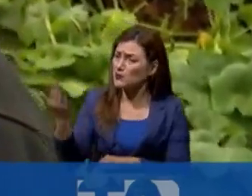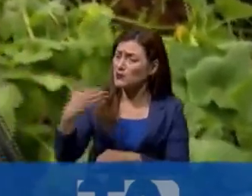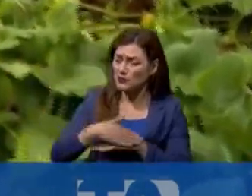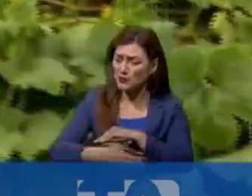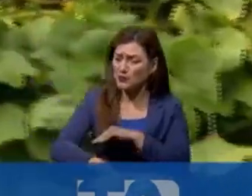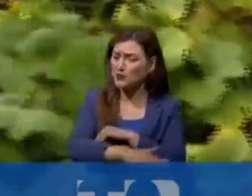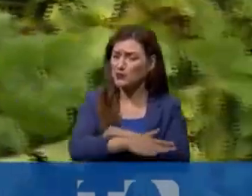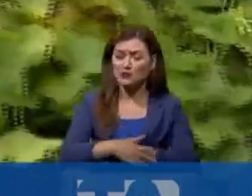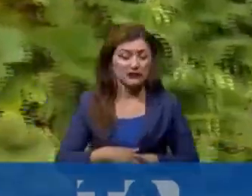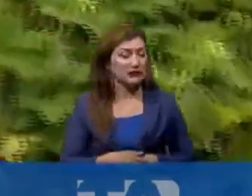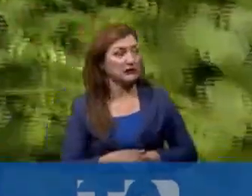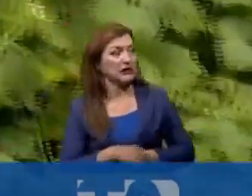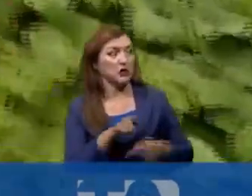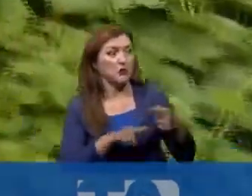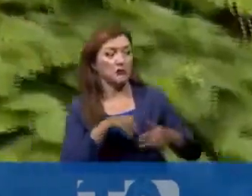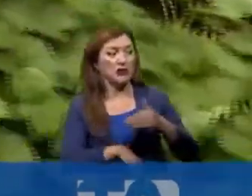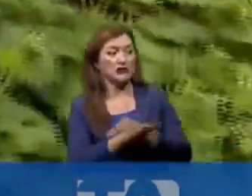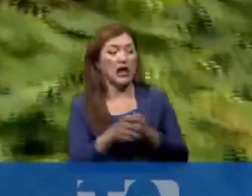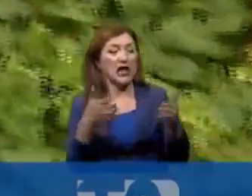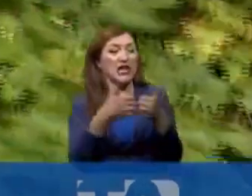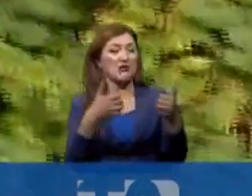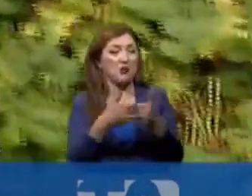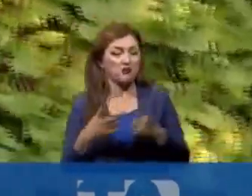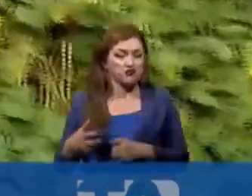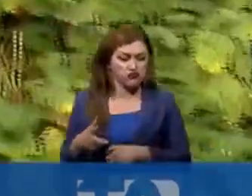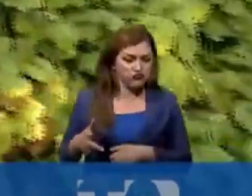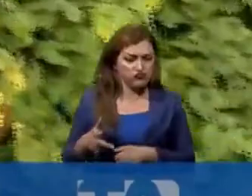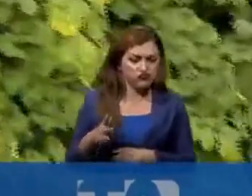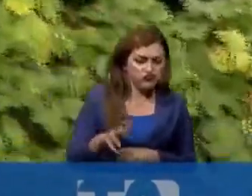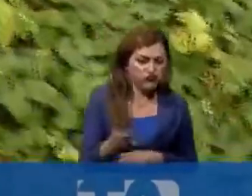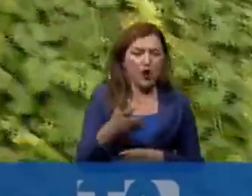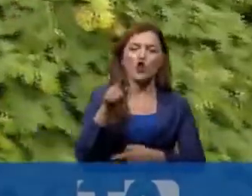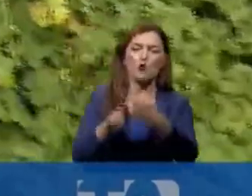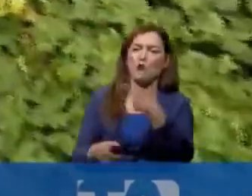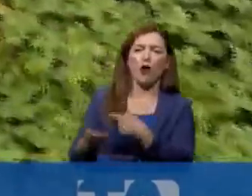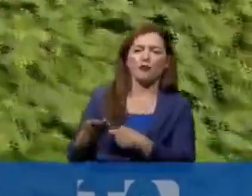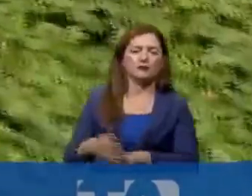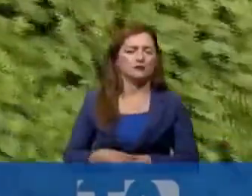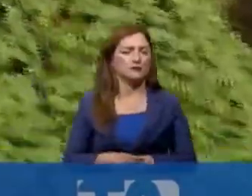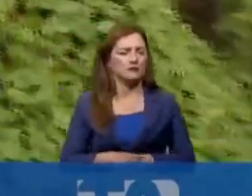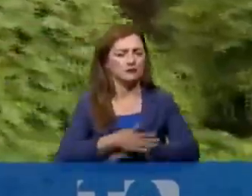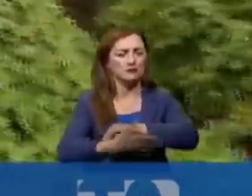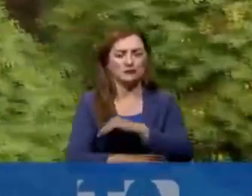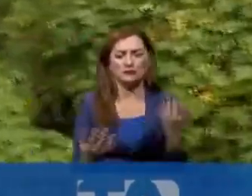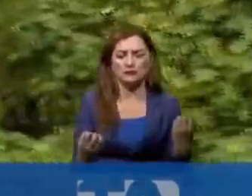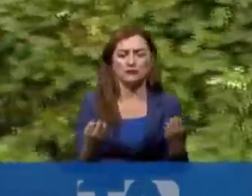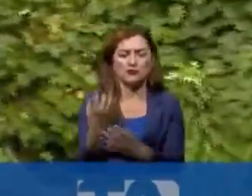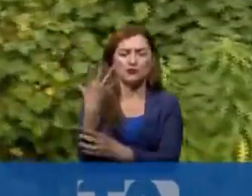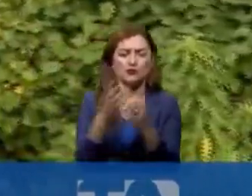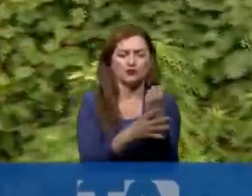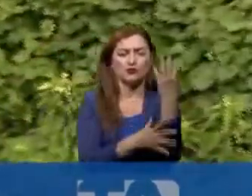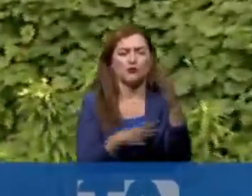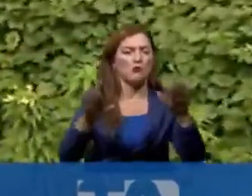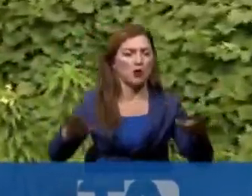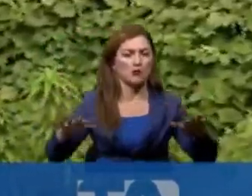todo nos han dicho que con estudios que no puede ingresar la máquina que se debe mantener la maleza de la quebrada para que no se caigan